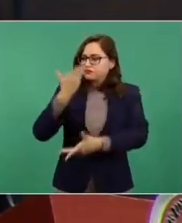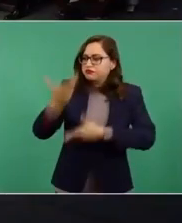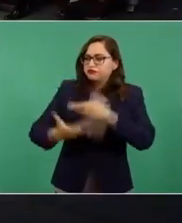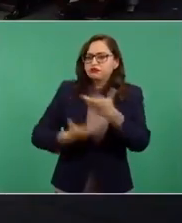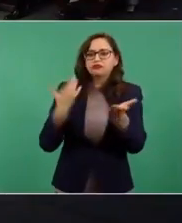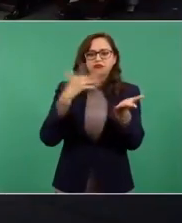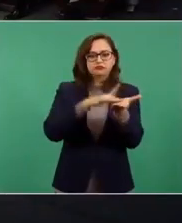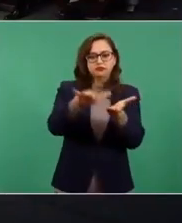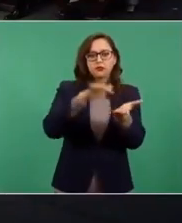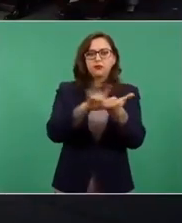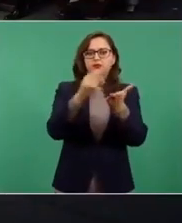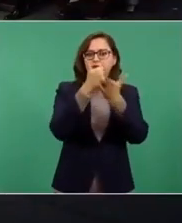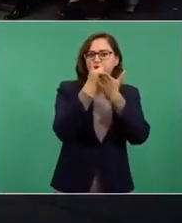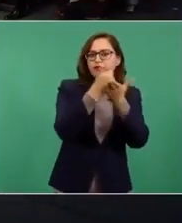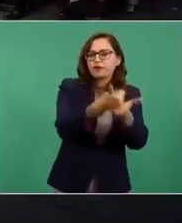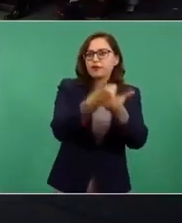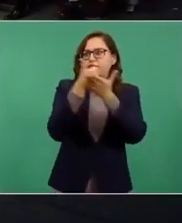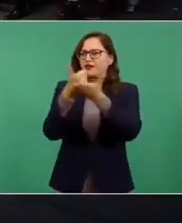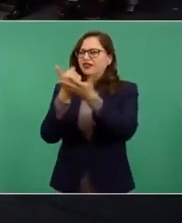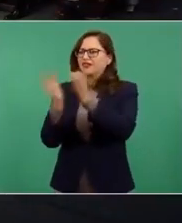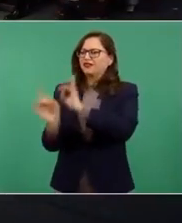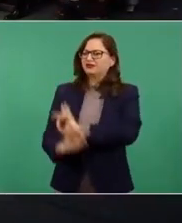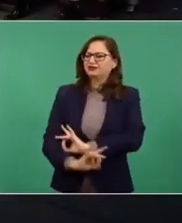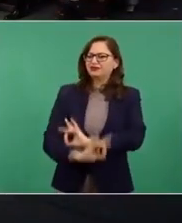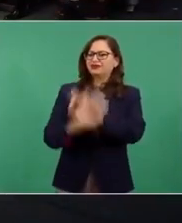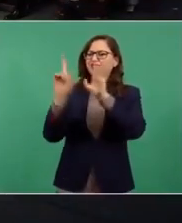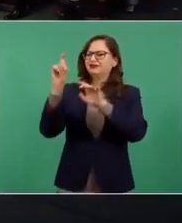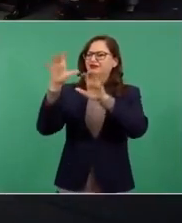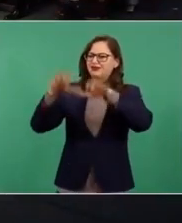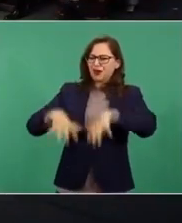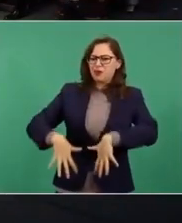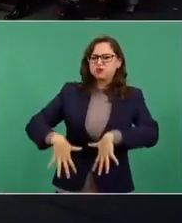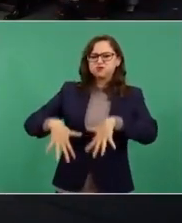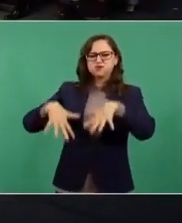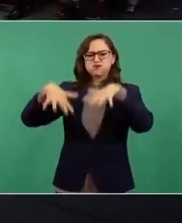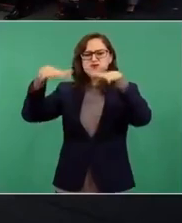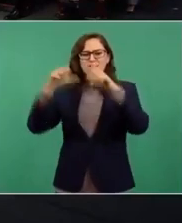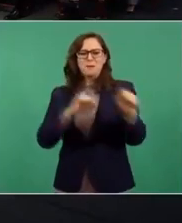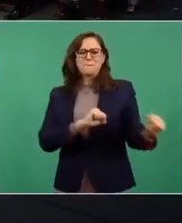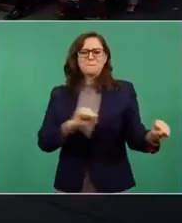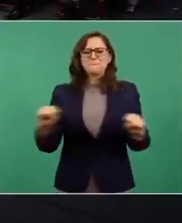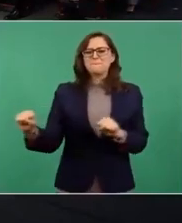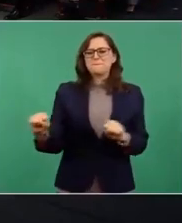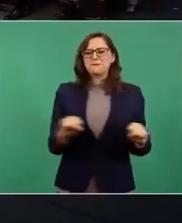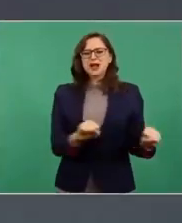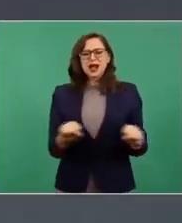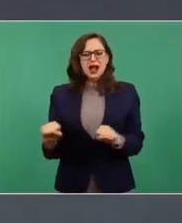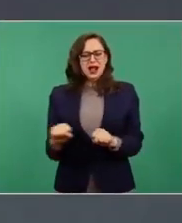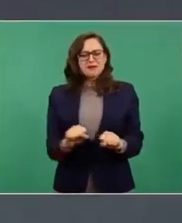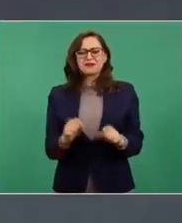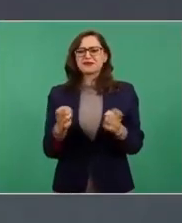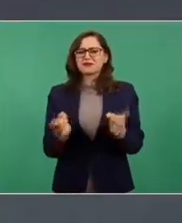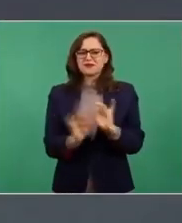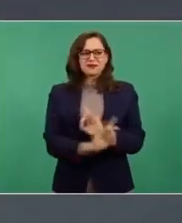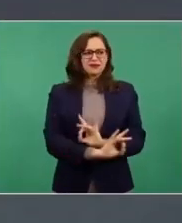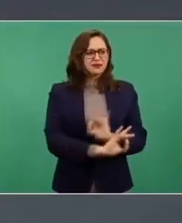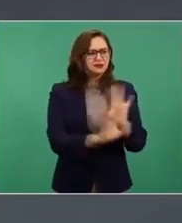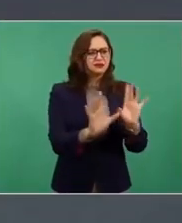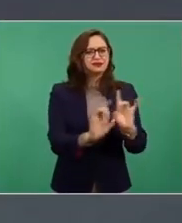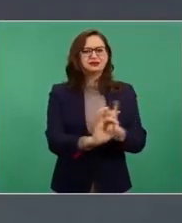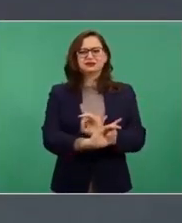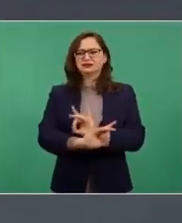ante desastres, inundaciones, temblores, en acciones también